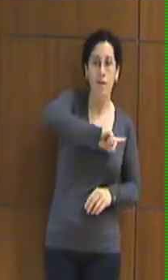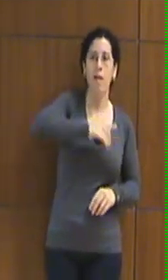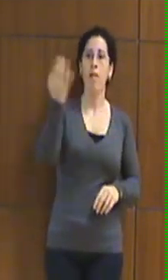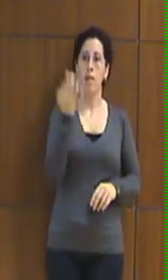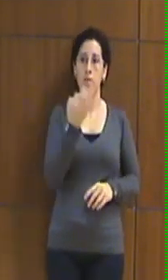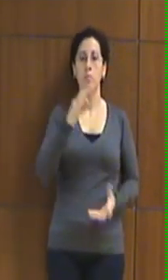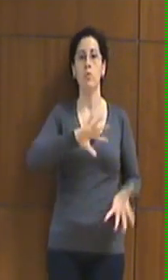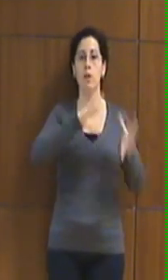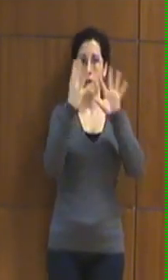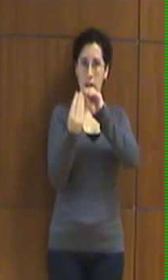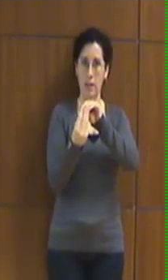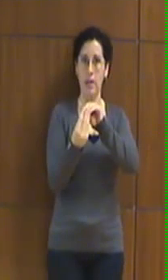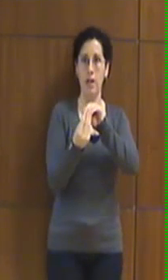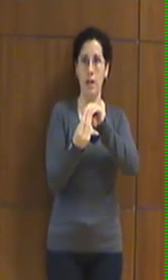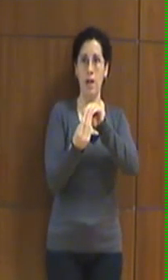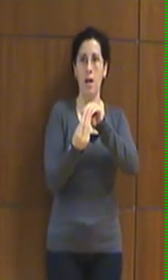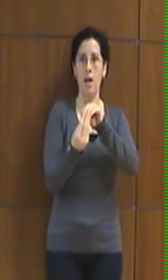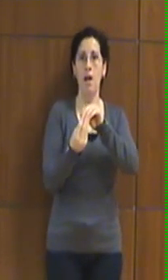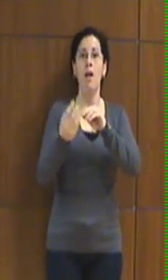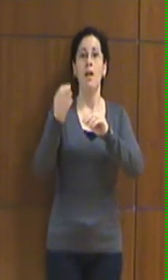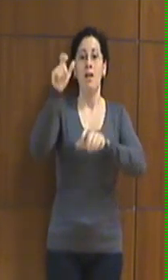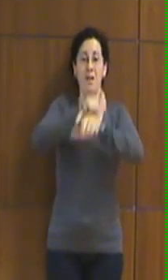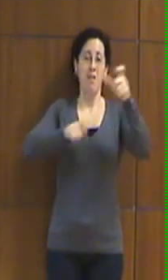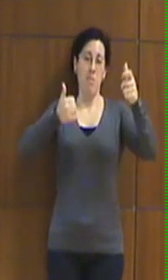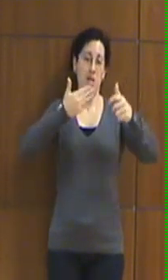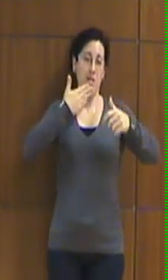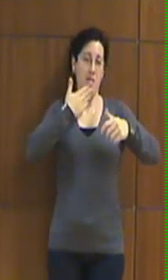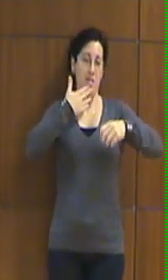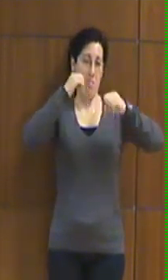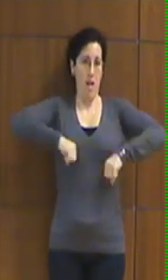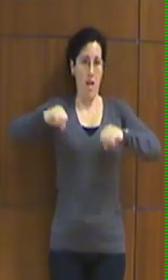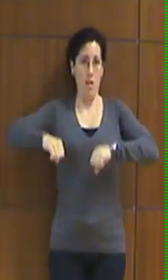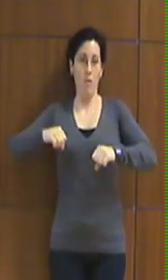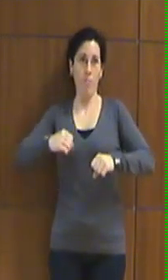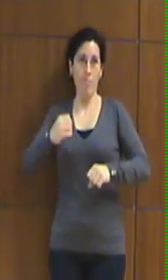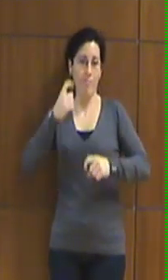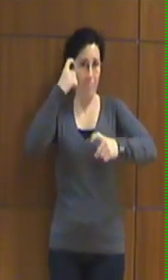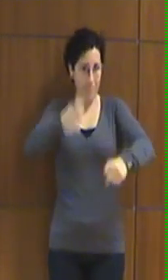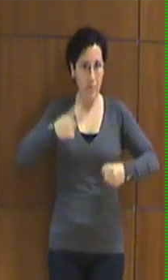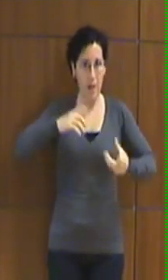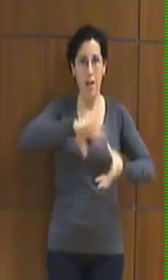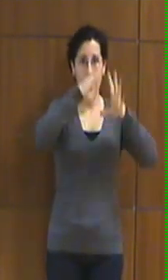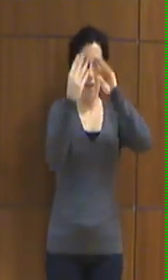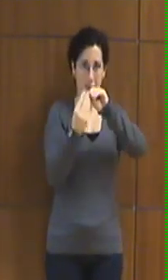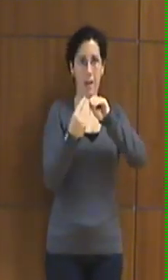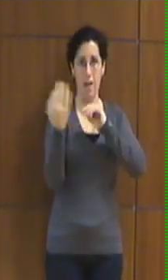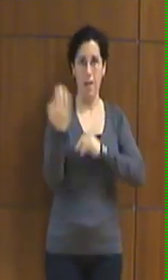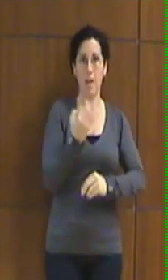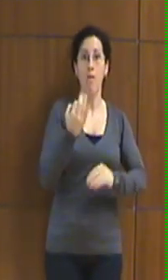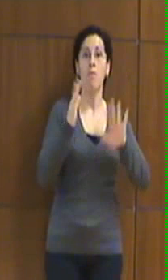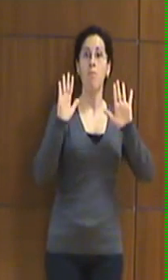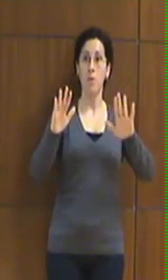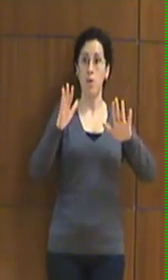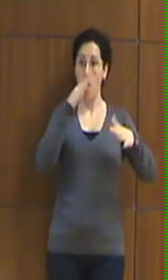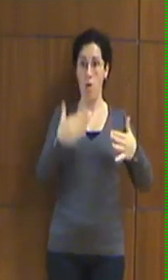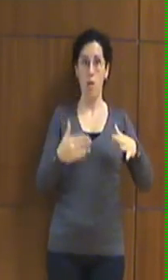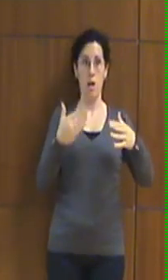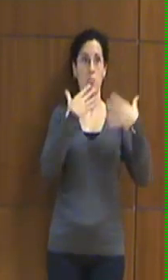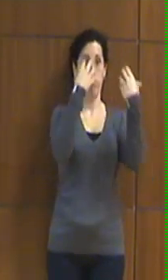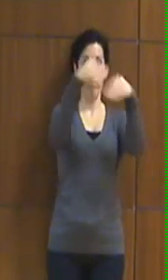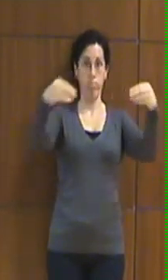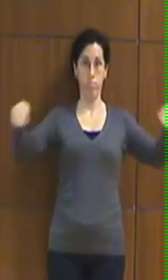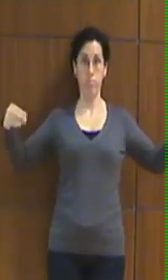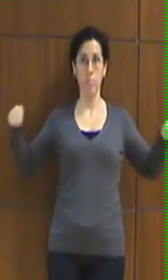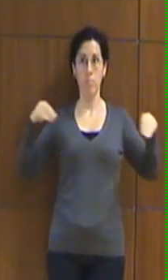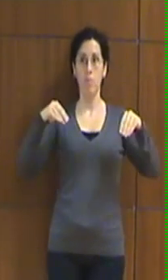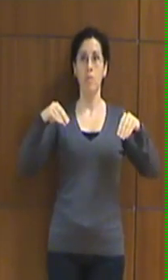los digamos, de otras generaciones a estos nuevos cambios, pero digamos, yo creo que las generaciones nuevas